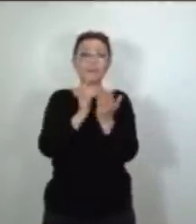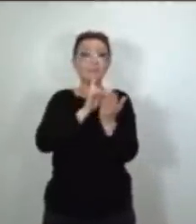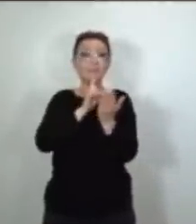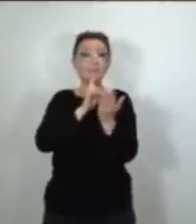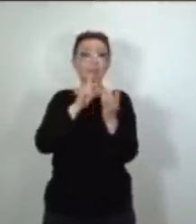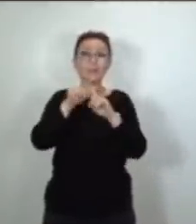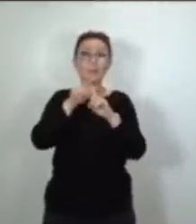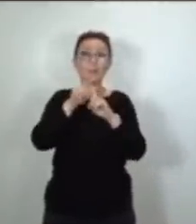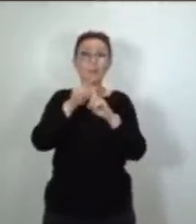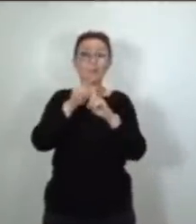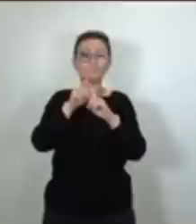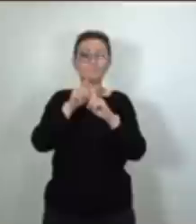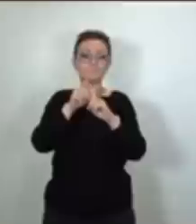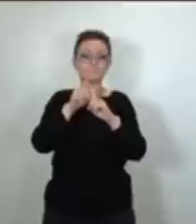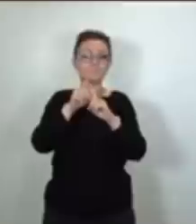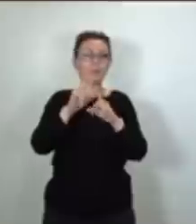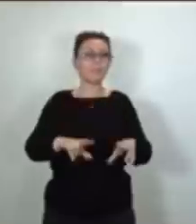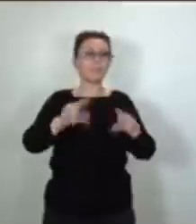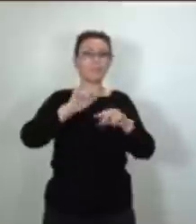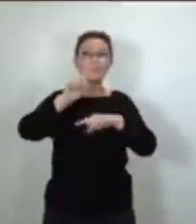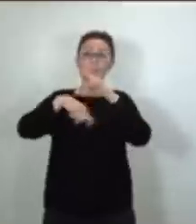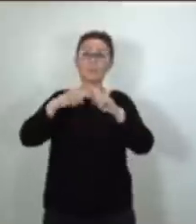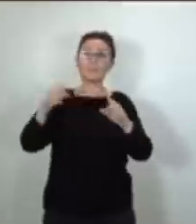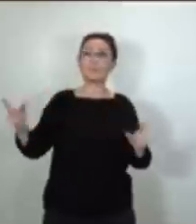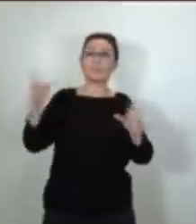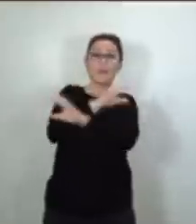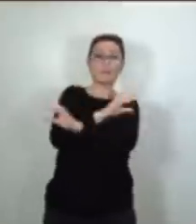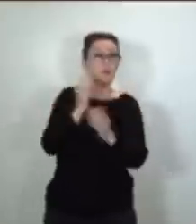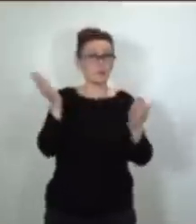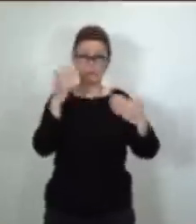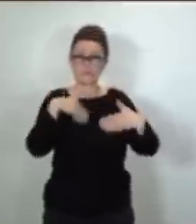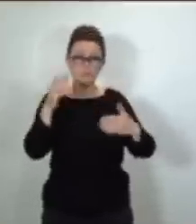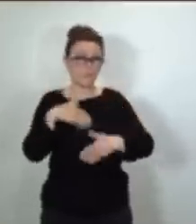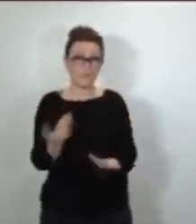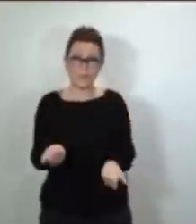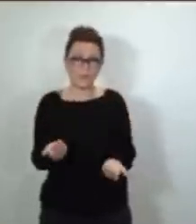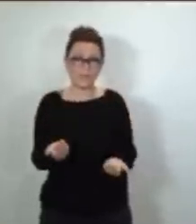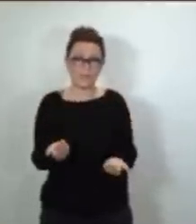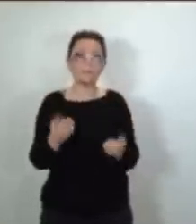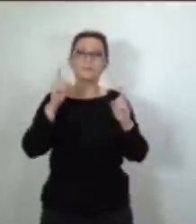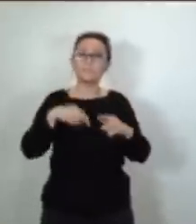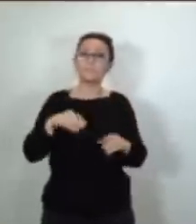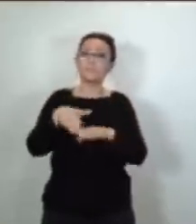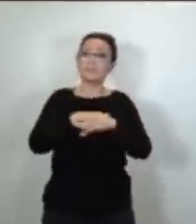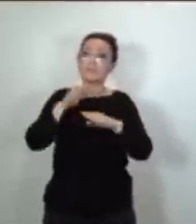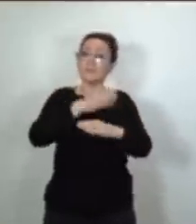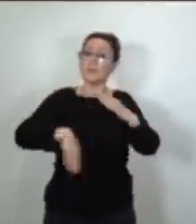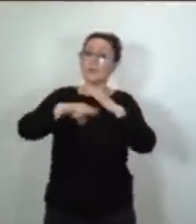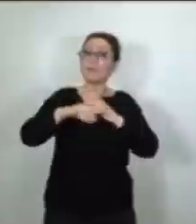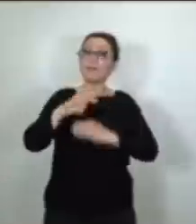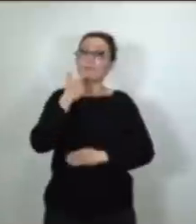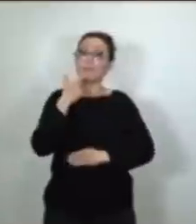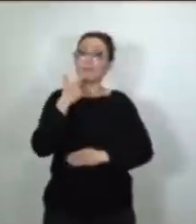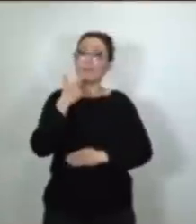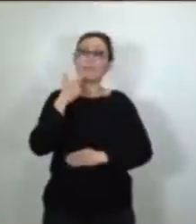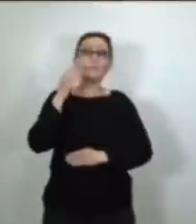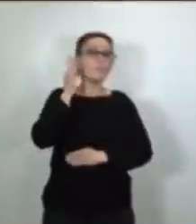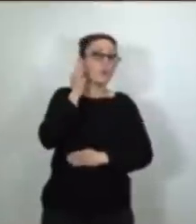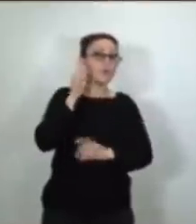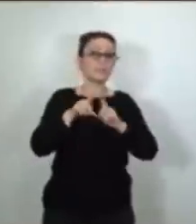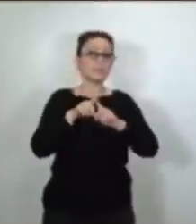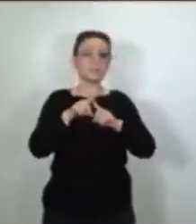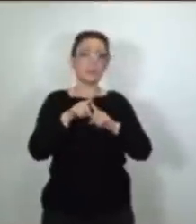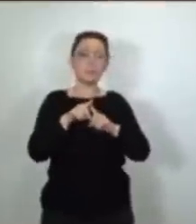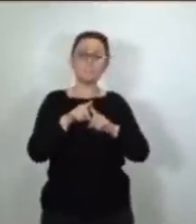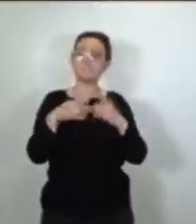este. Estamos aquí para defender, como dice la ministra de Igualdad, a las mujeres que pisan suelos pegajosos y a las